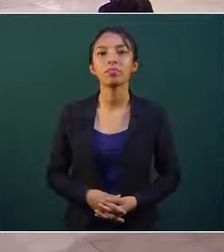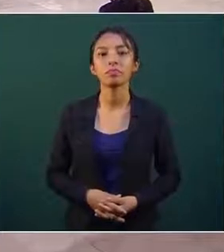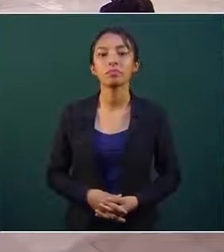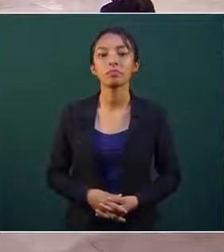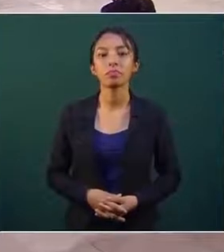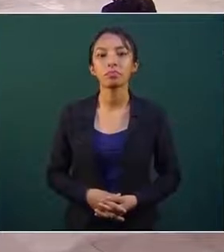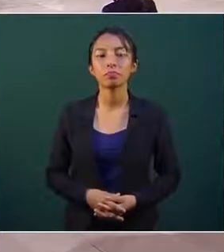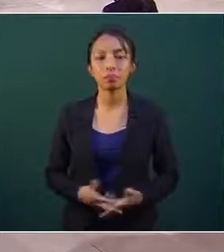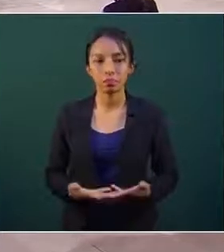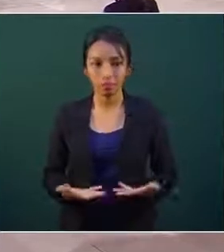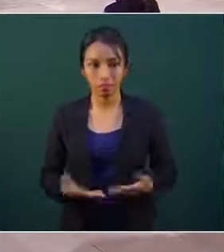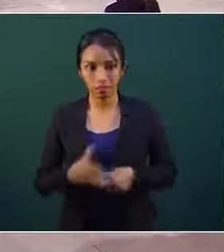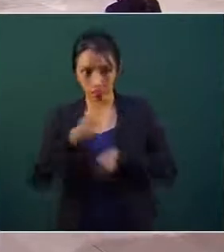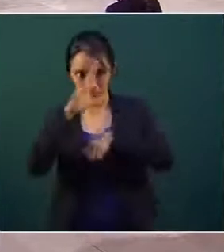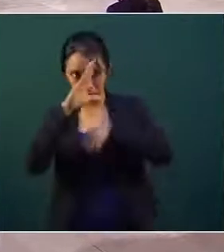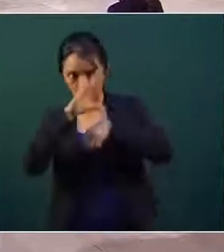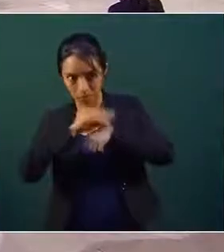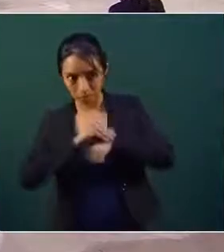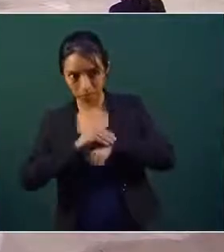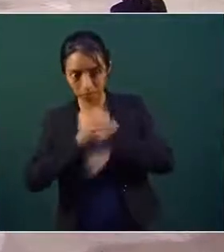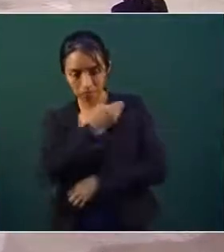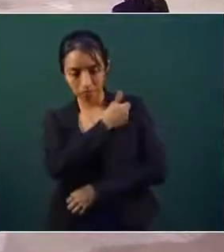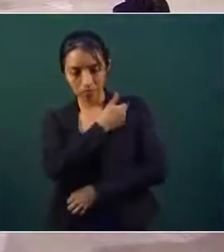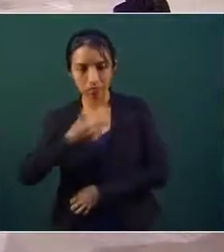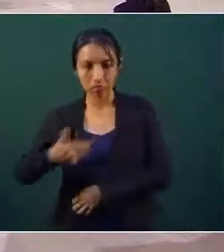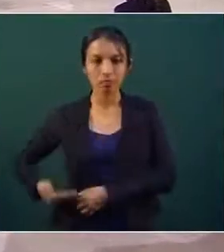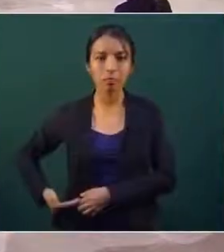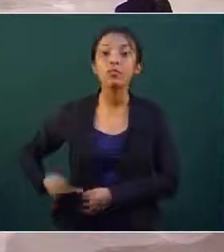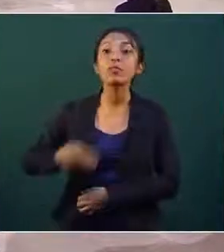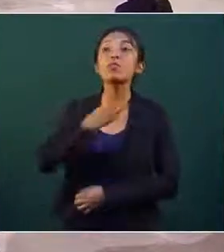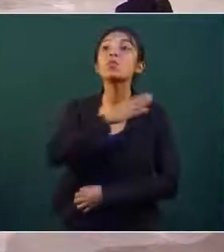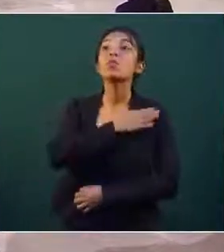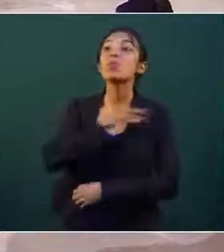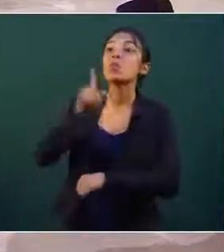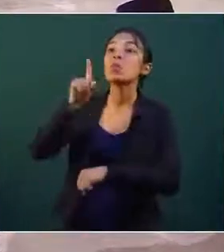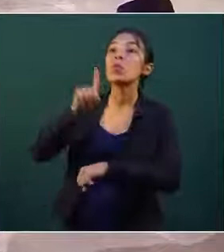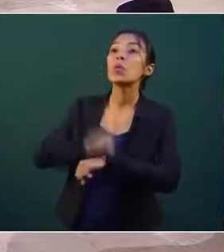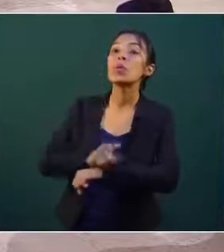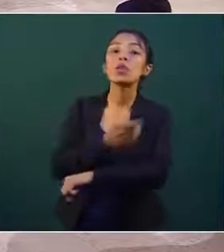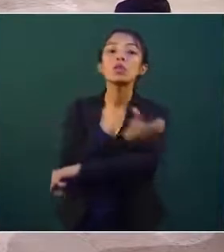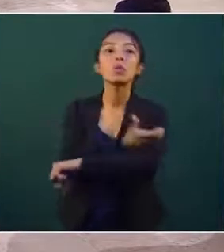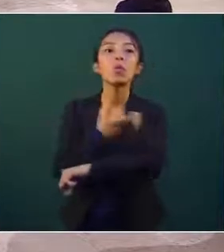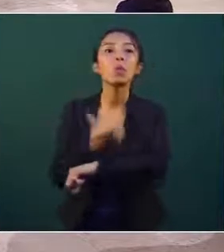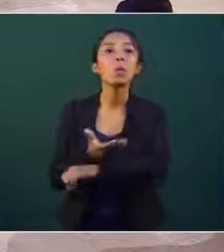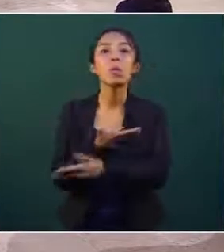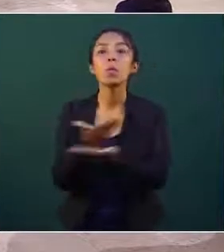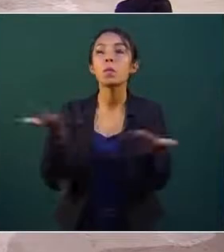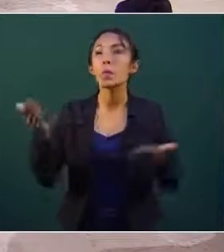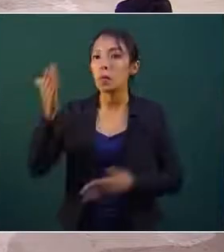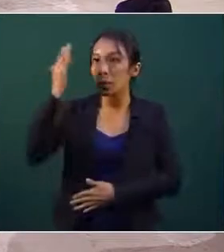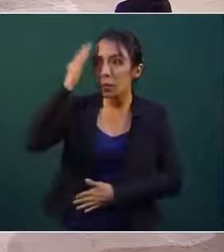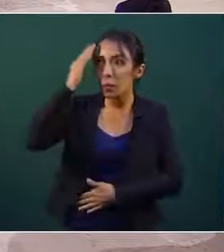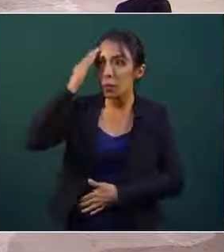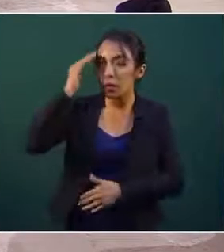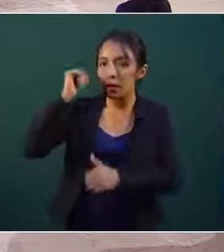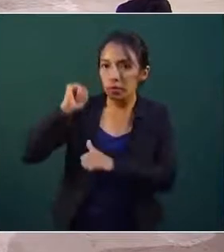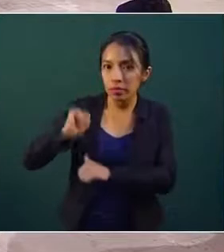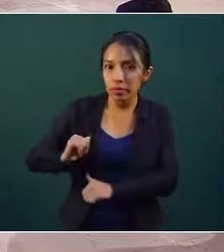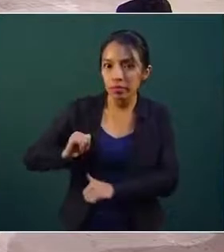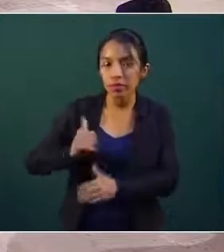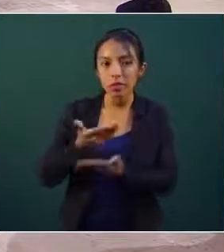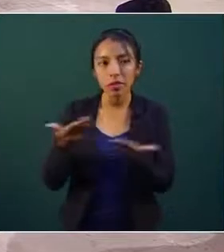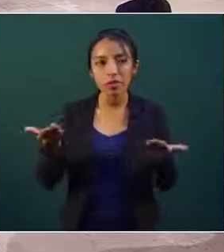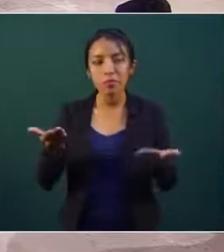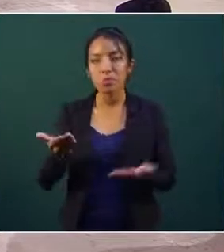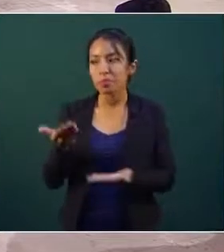Con su permiso, señor presidente. Muy buenos días, compañeros de gabinete, señor gobernador. Muy buenos